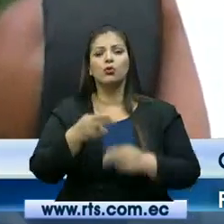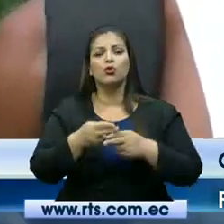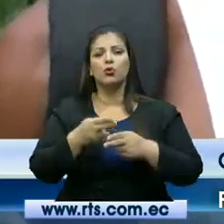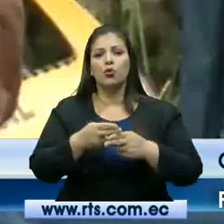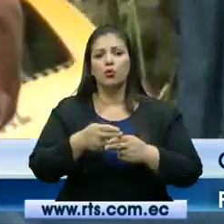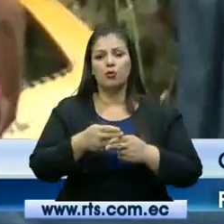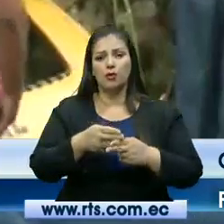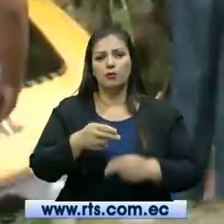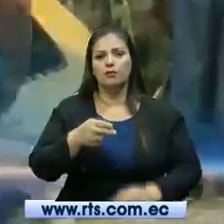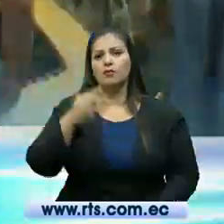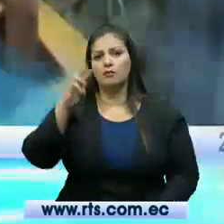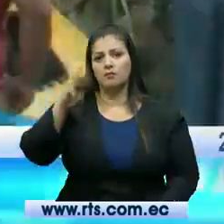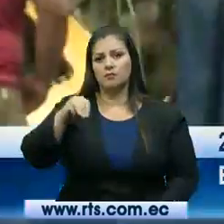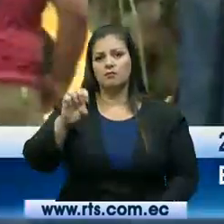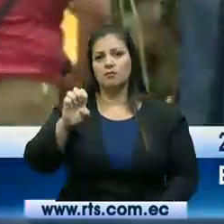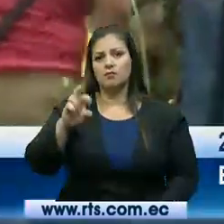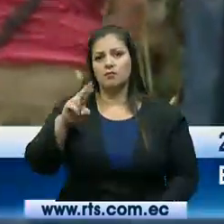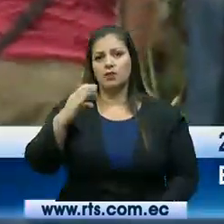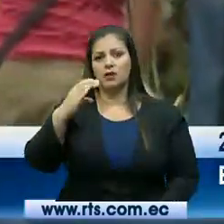Macía.